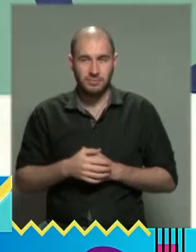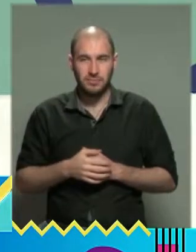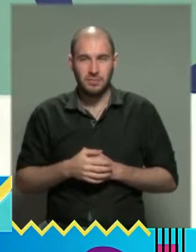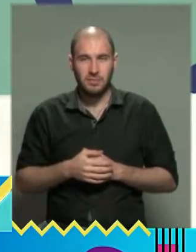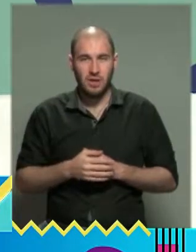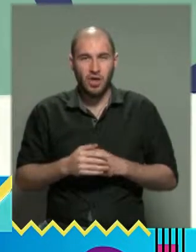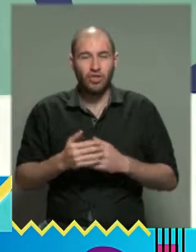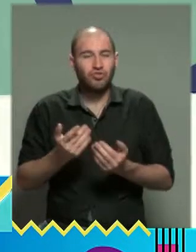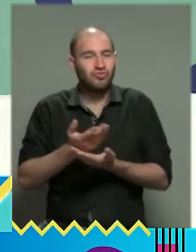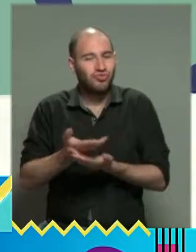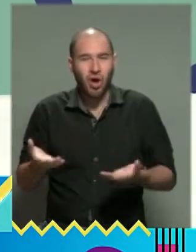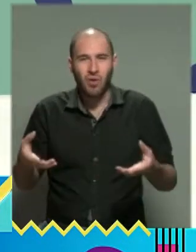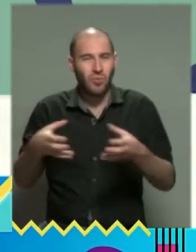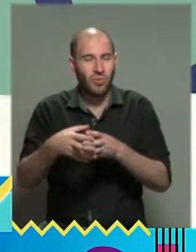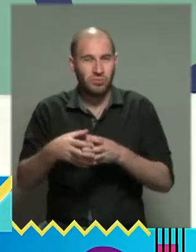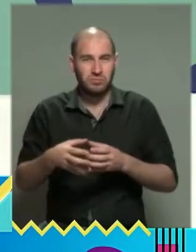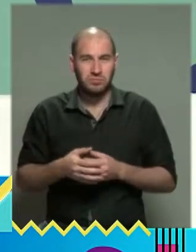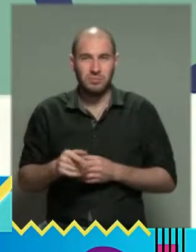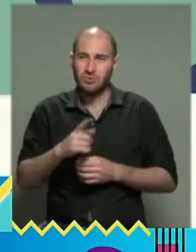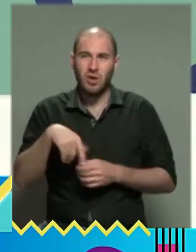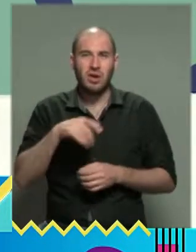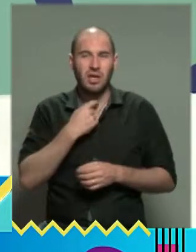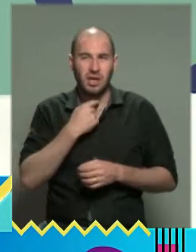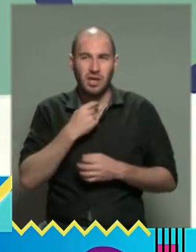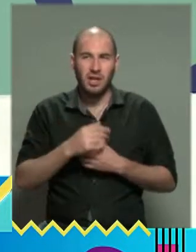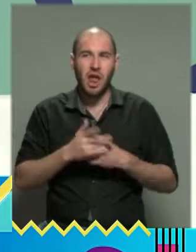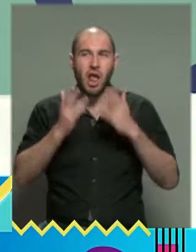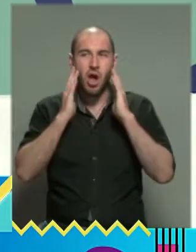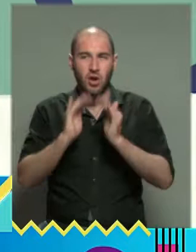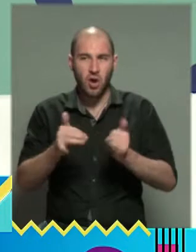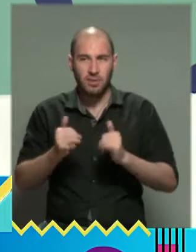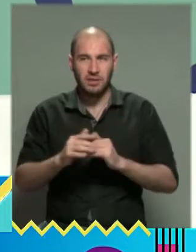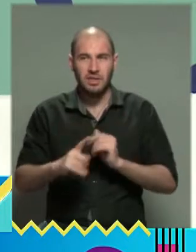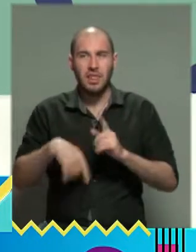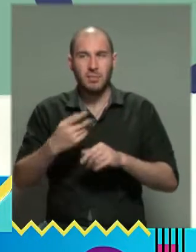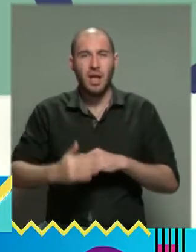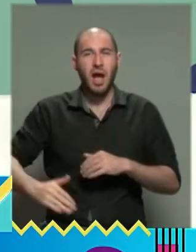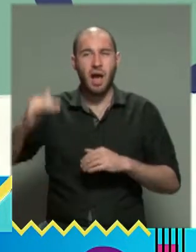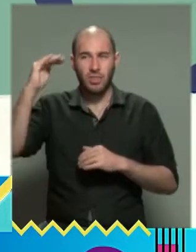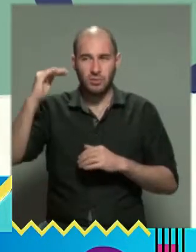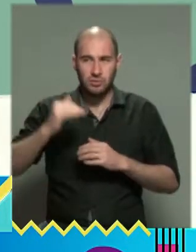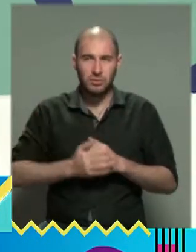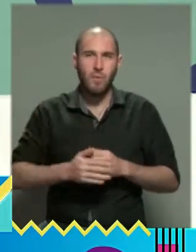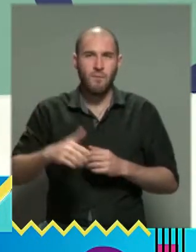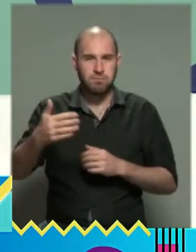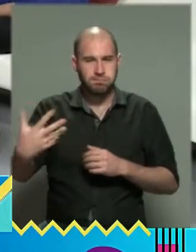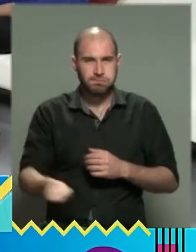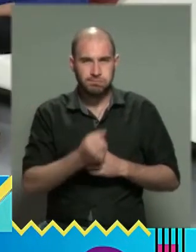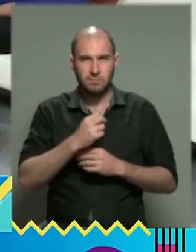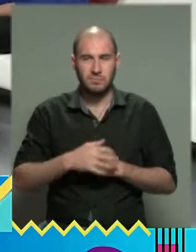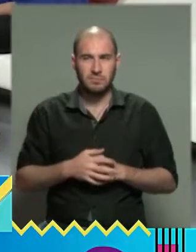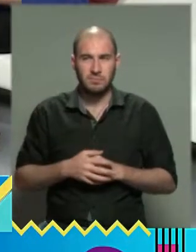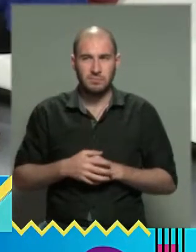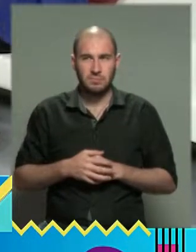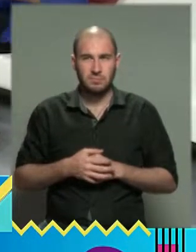entre todos, nos digamos que queremos tener adolescentes y después adultos que tengan un futuro